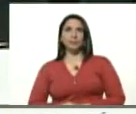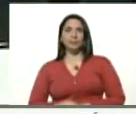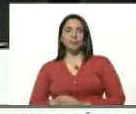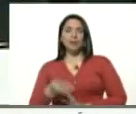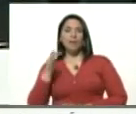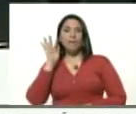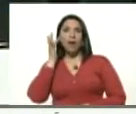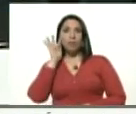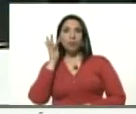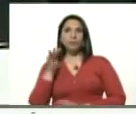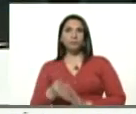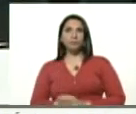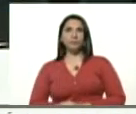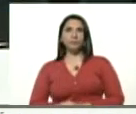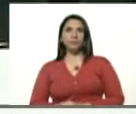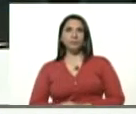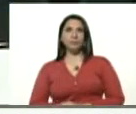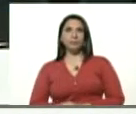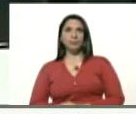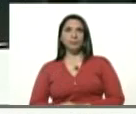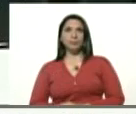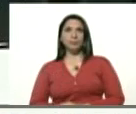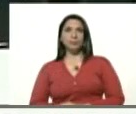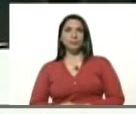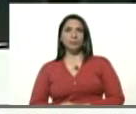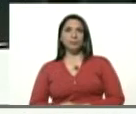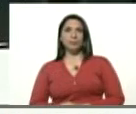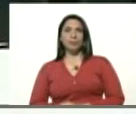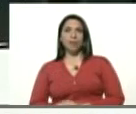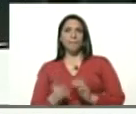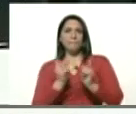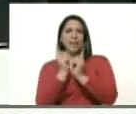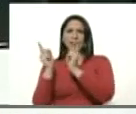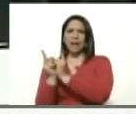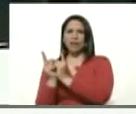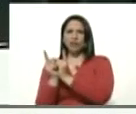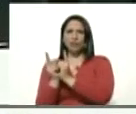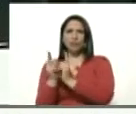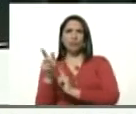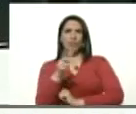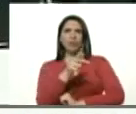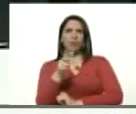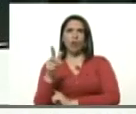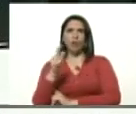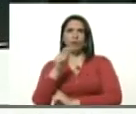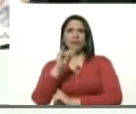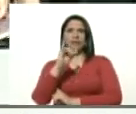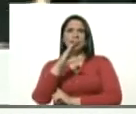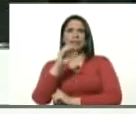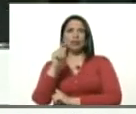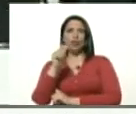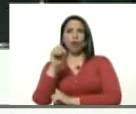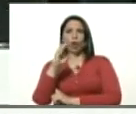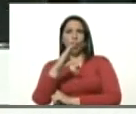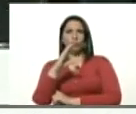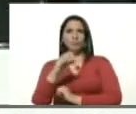Facebook, en TikTok no se puede, porque TikTok son pequeños videos. Bueno, en TikTok. Vamos